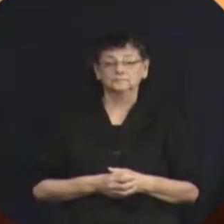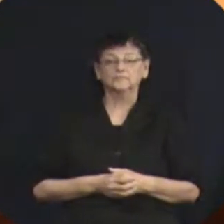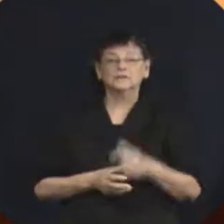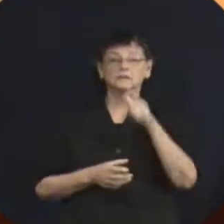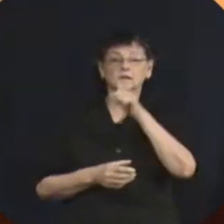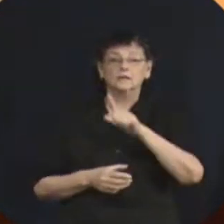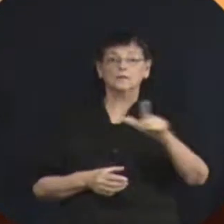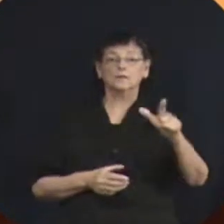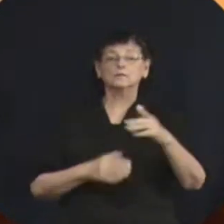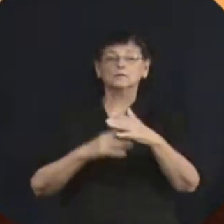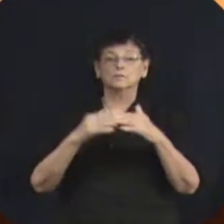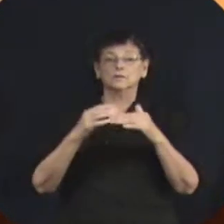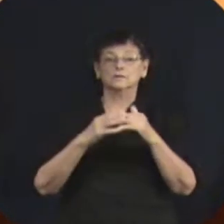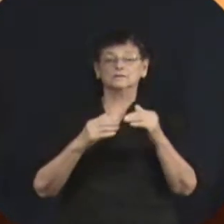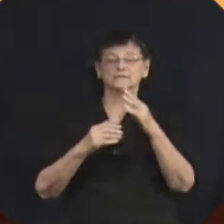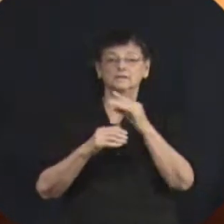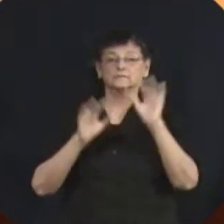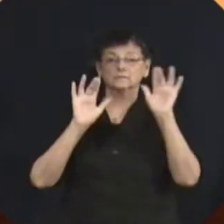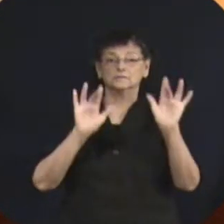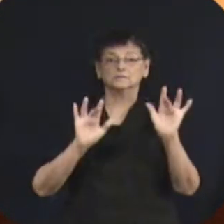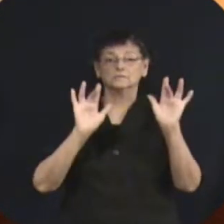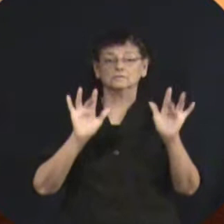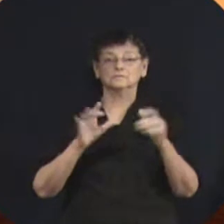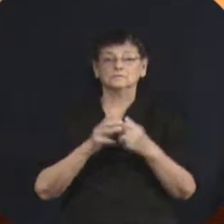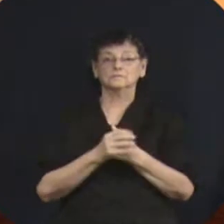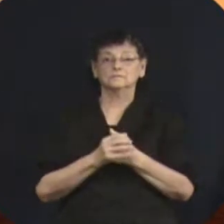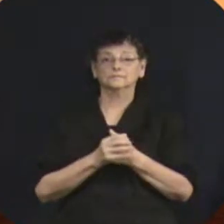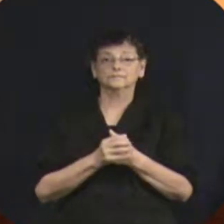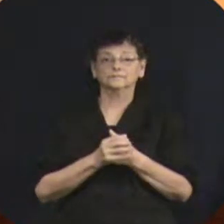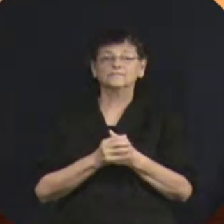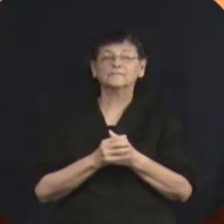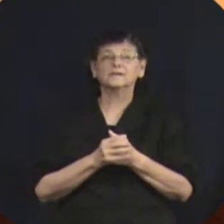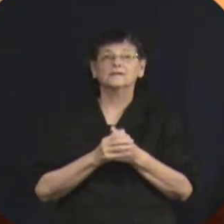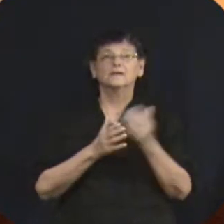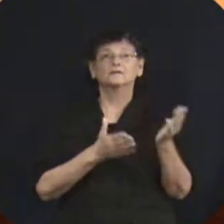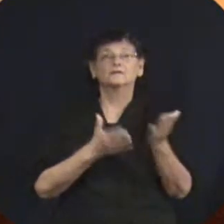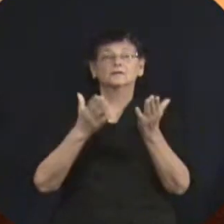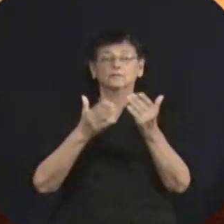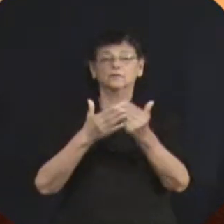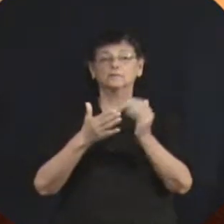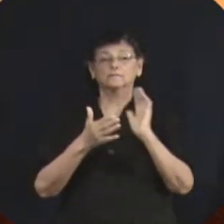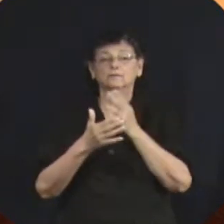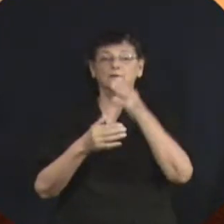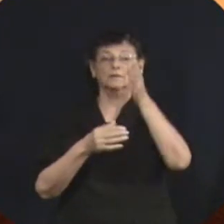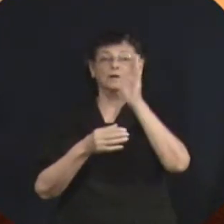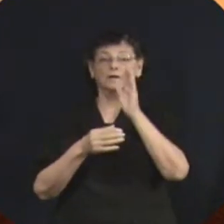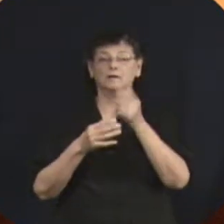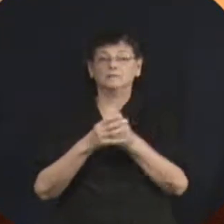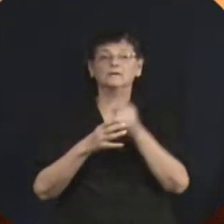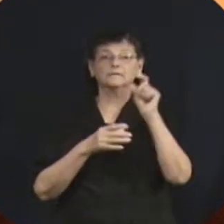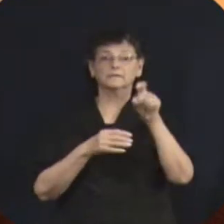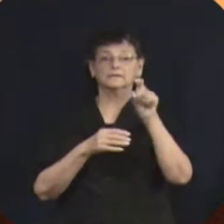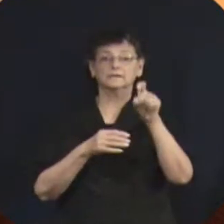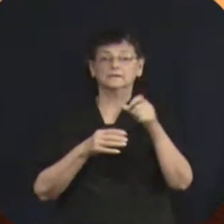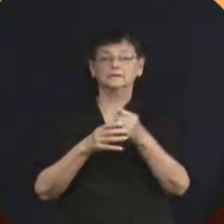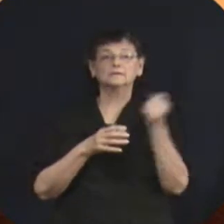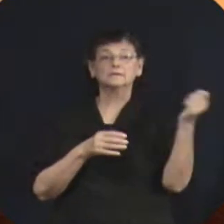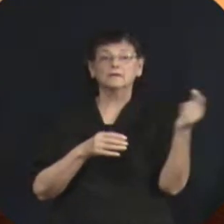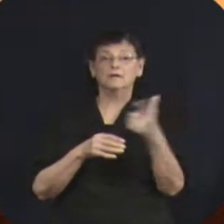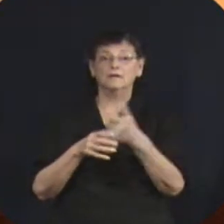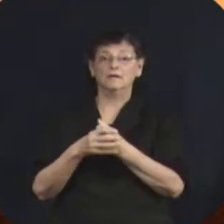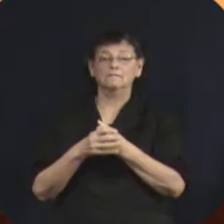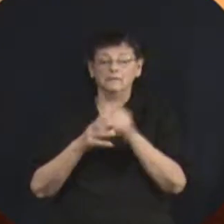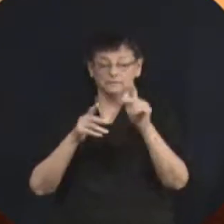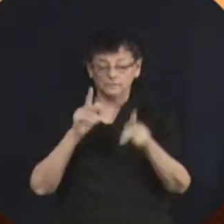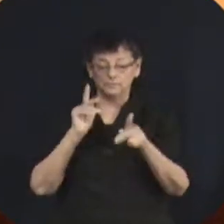El Señor es compasivo y misericordioso. Llevemos, pues, ante nuestro Dios las necesidades de todas